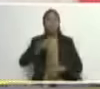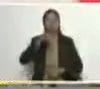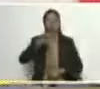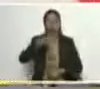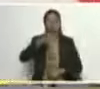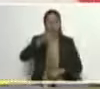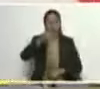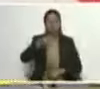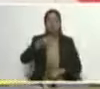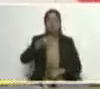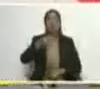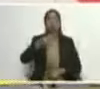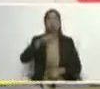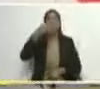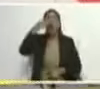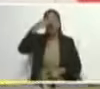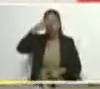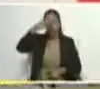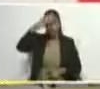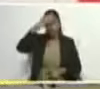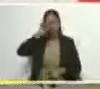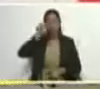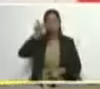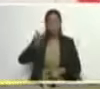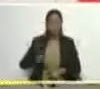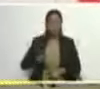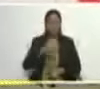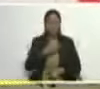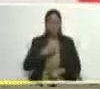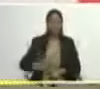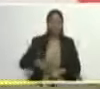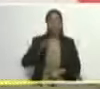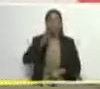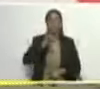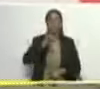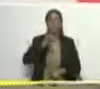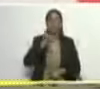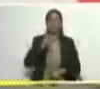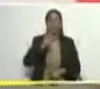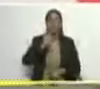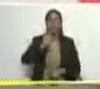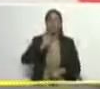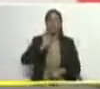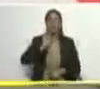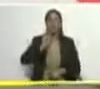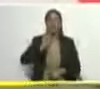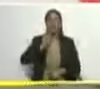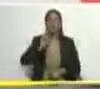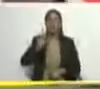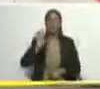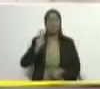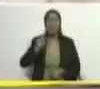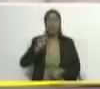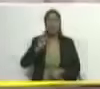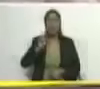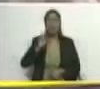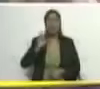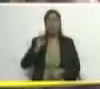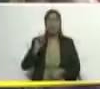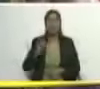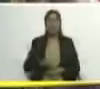República Socialista de Cuba, compañero Miguel Mario Díaz-Canel Bermúdez, compañero.